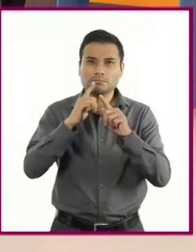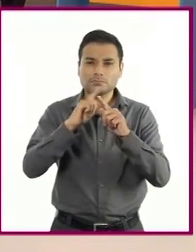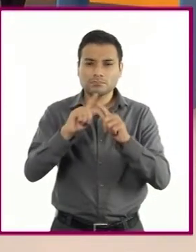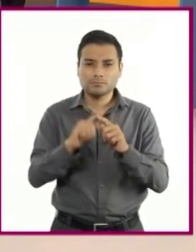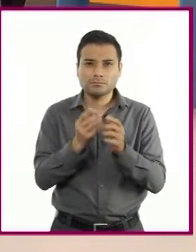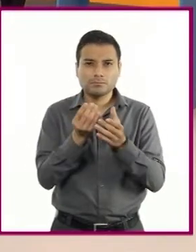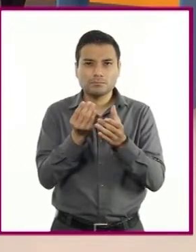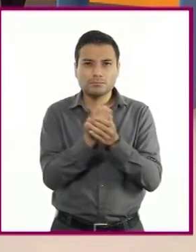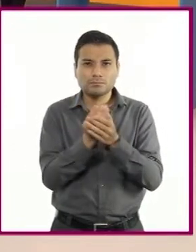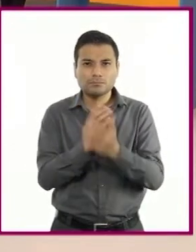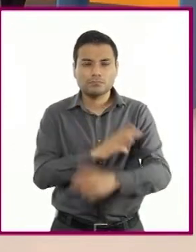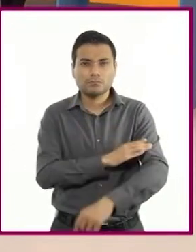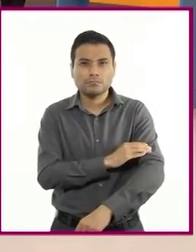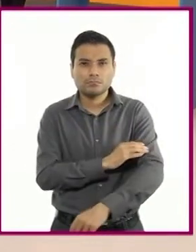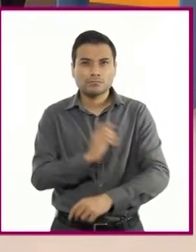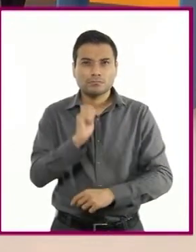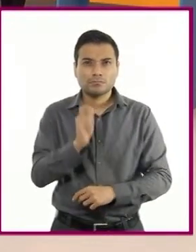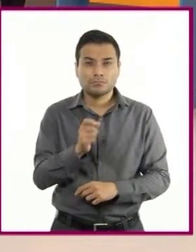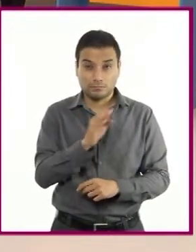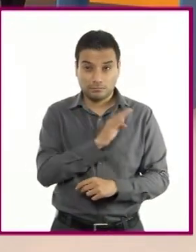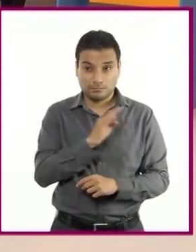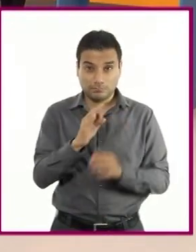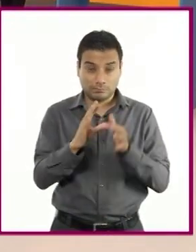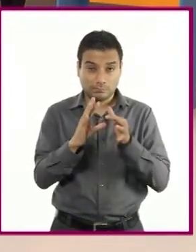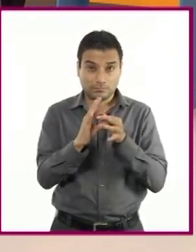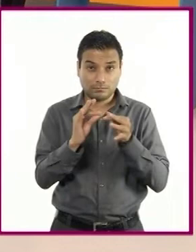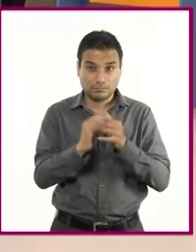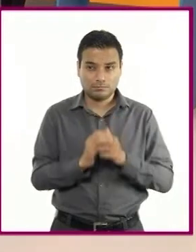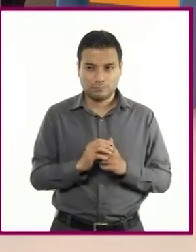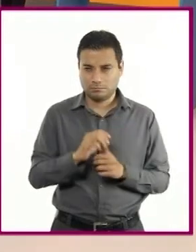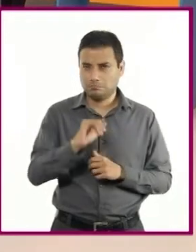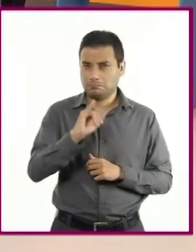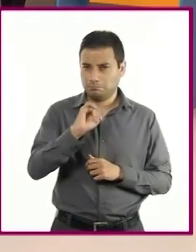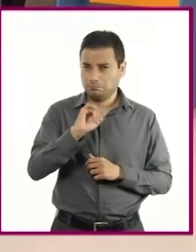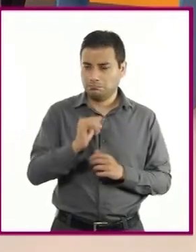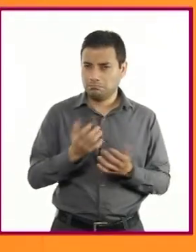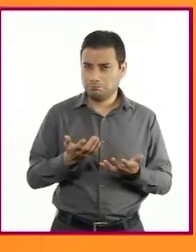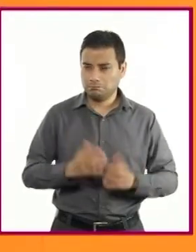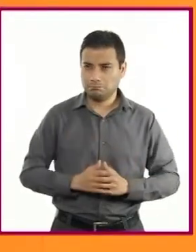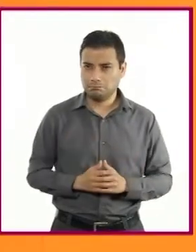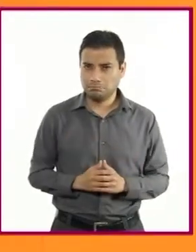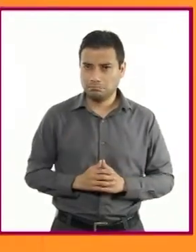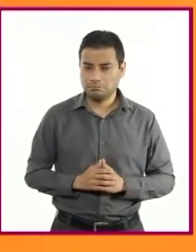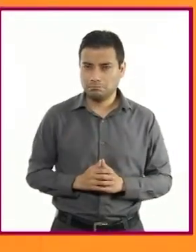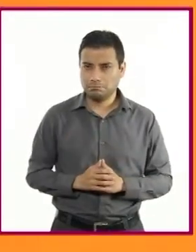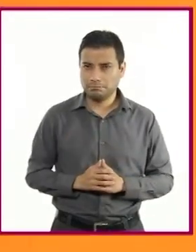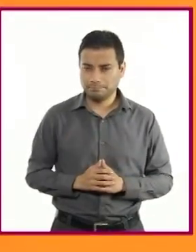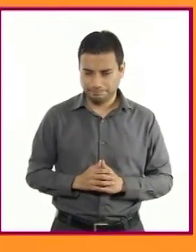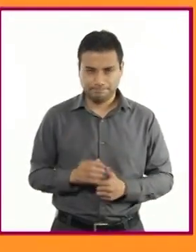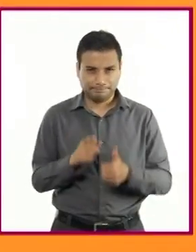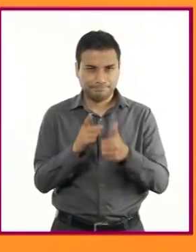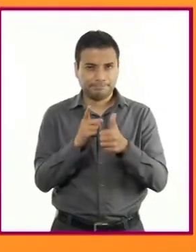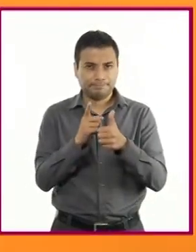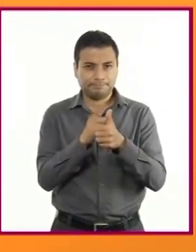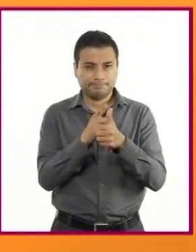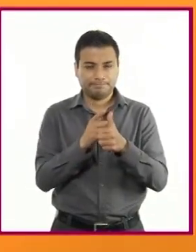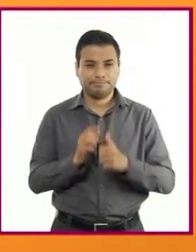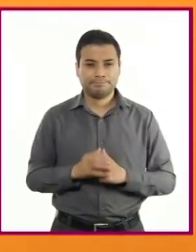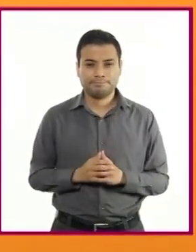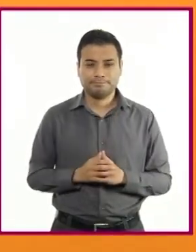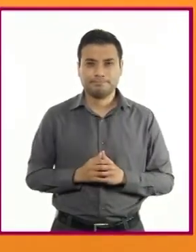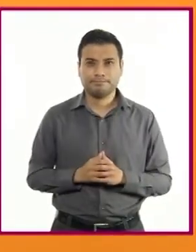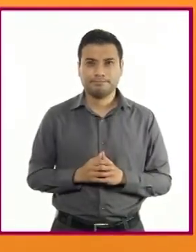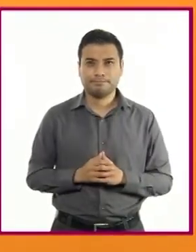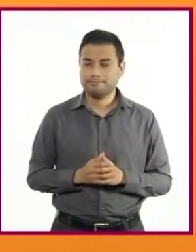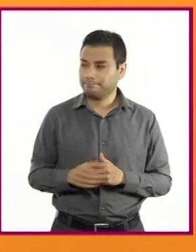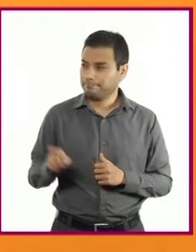tejidos musculares que lo conforman? Por supuesto, maestro Raúl. El primero es el